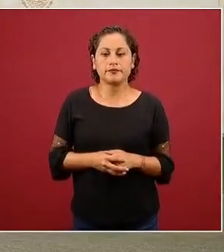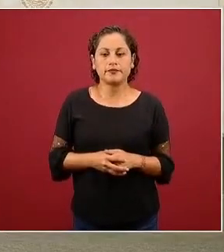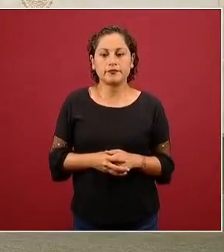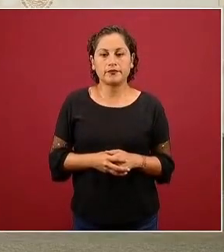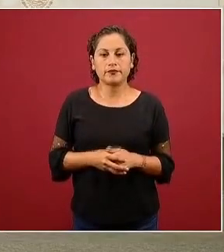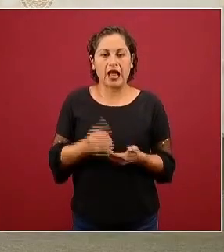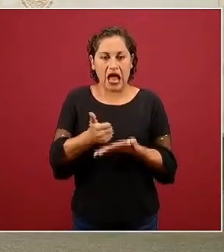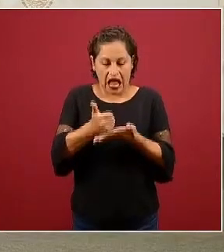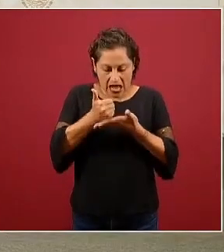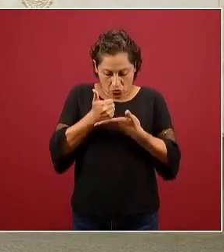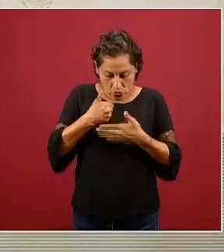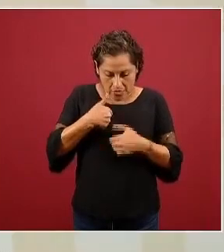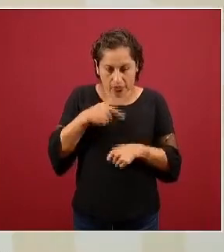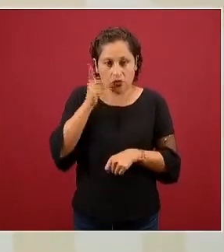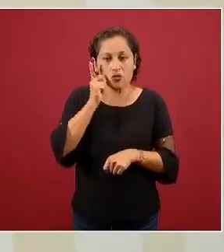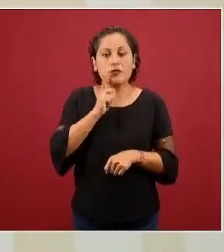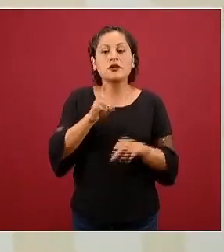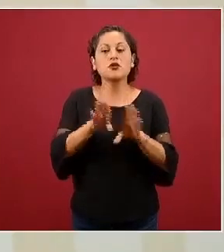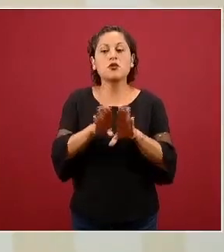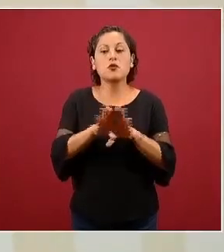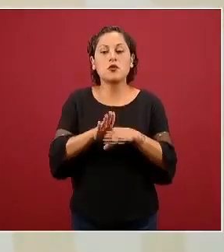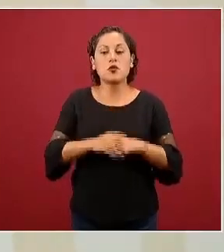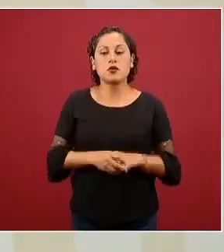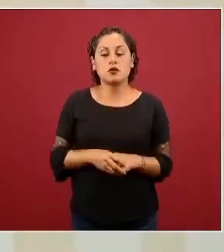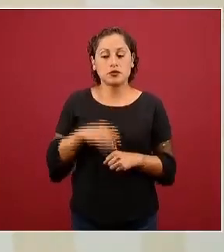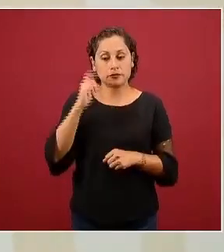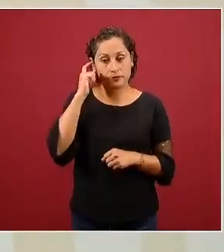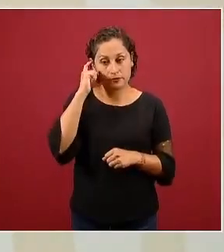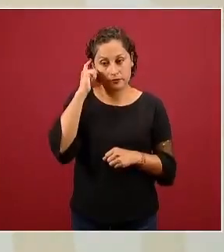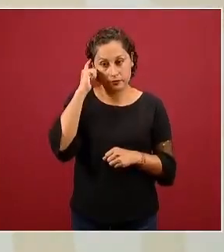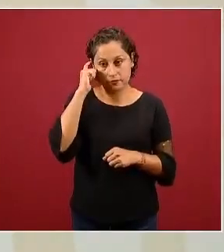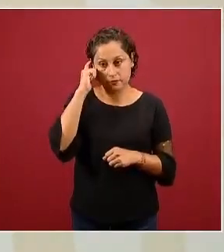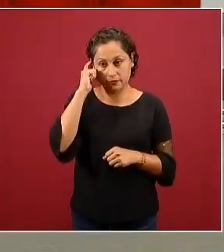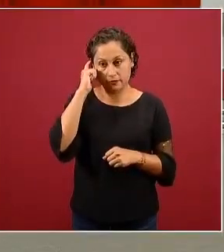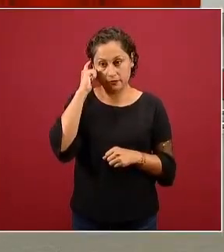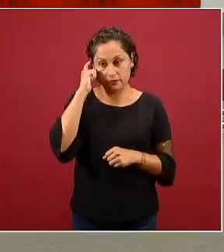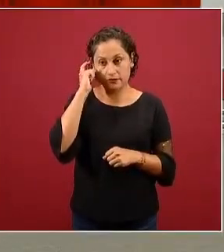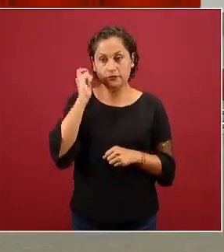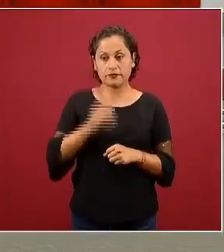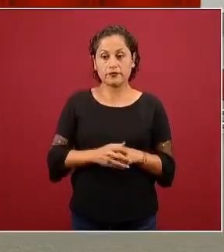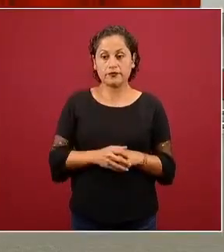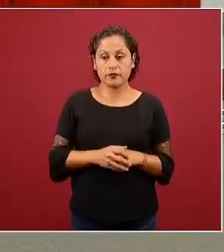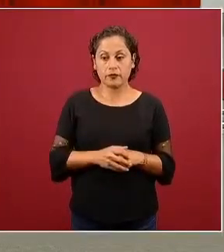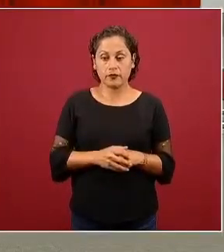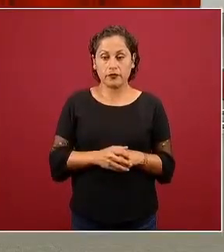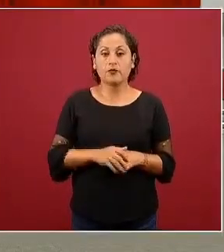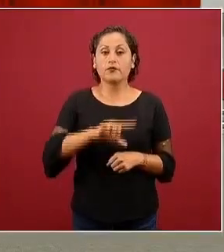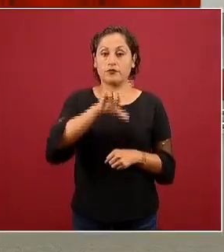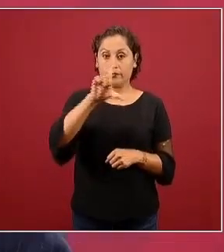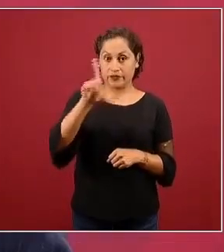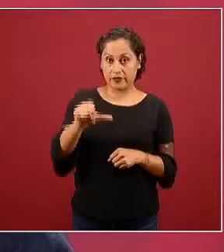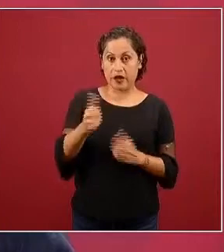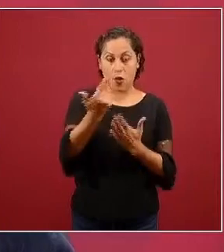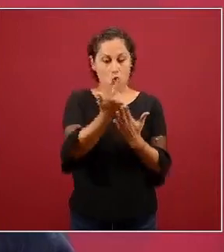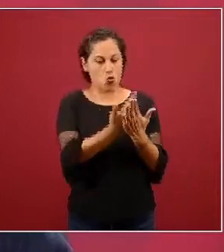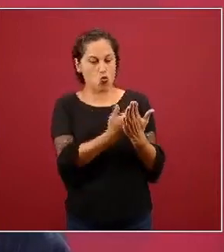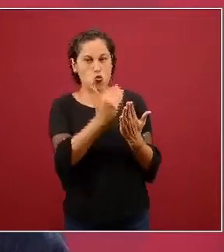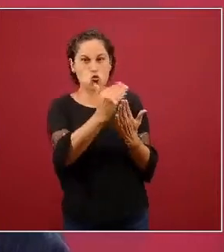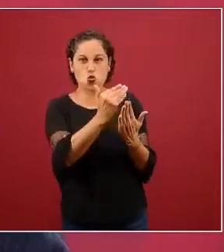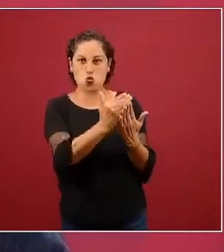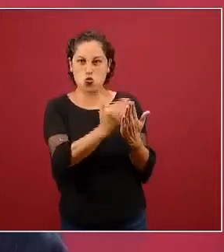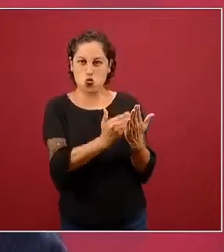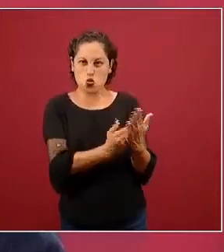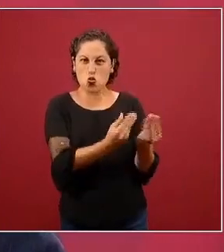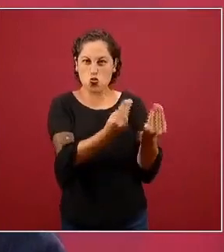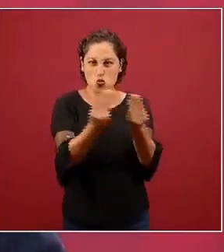de higiene del sueño. Si gustan, con gusto se las podemos pasar, porque hay varios